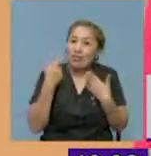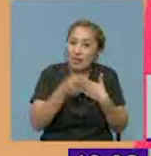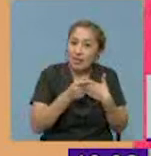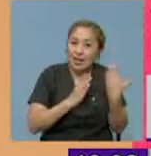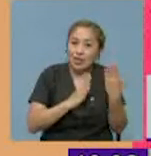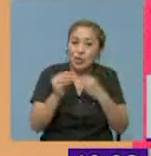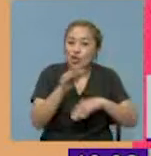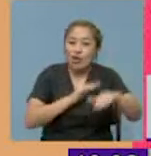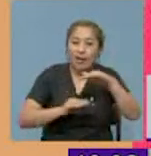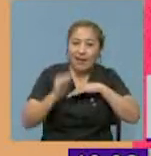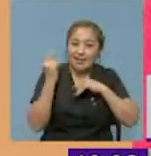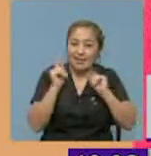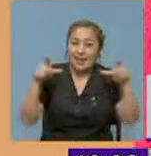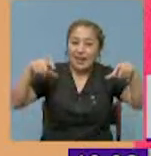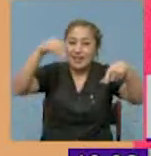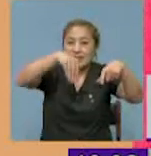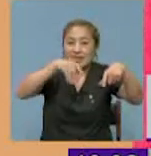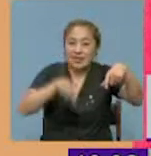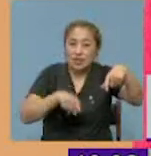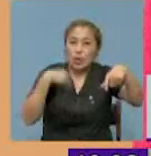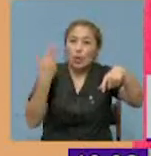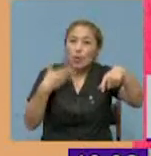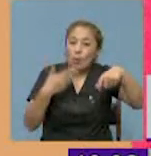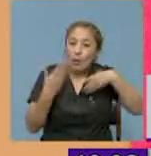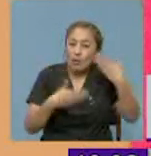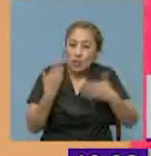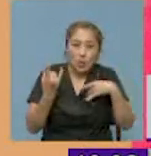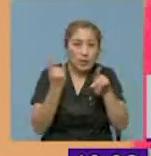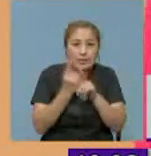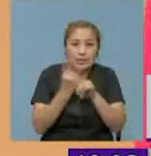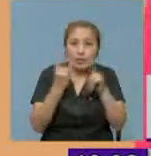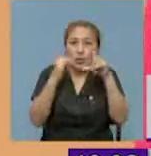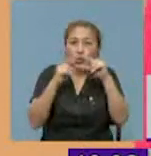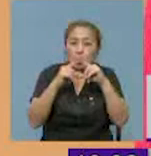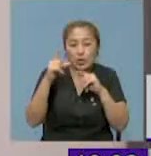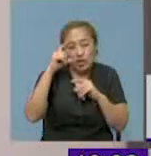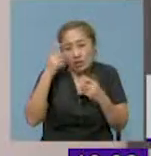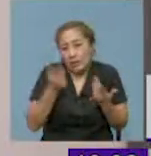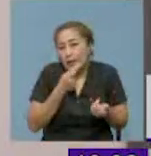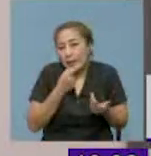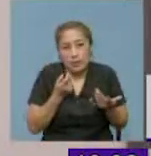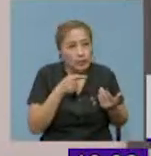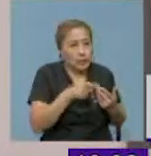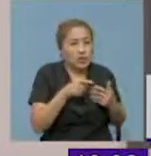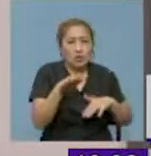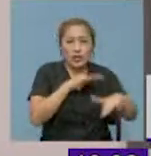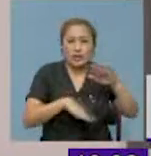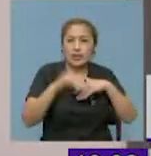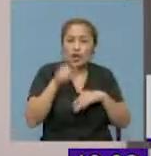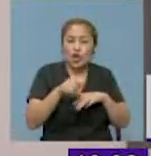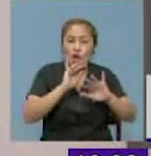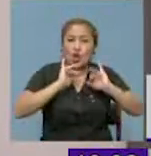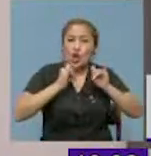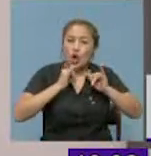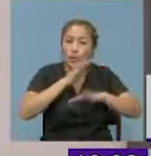en ese sentido no tengo problema y se iba a jugar vamos a jugar siempre con enganche hemos estado coordinando las divisiones inferiores